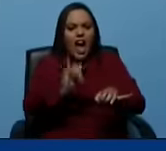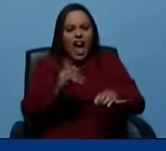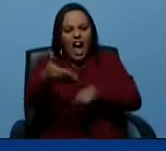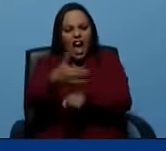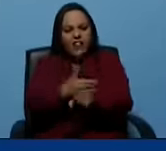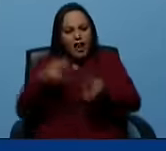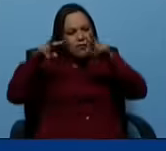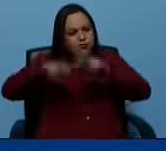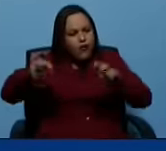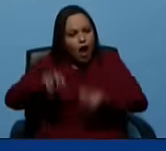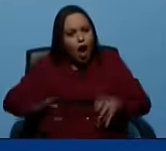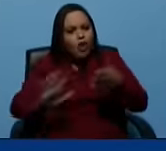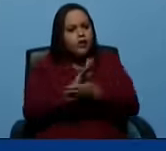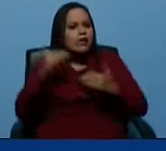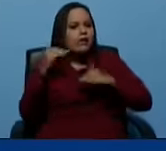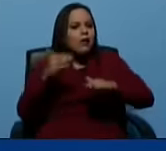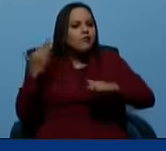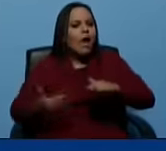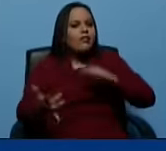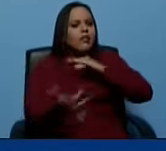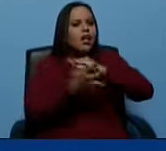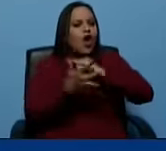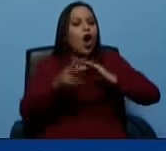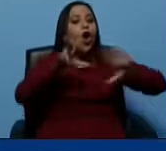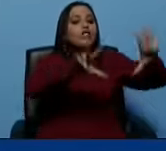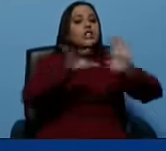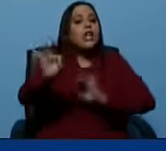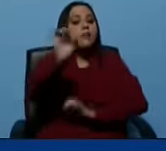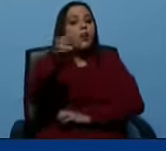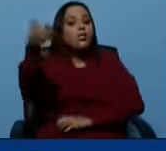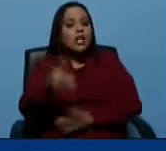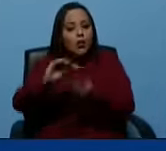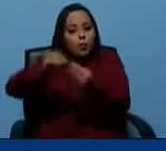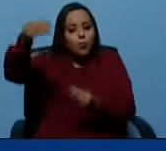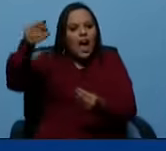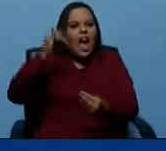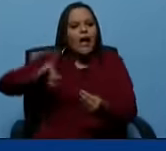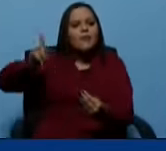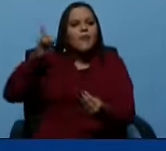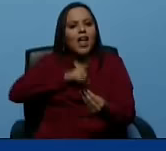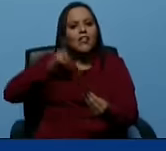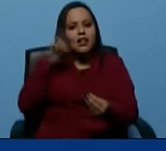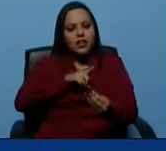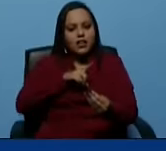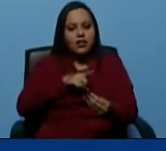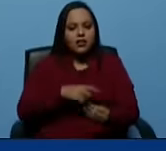alto nivel tecnológico y el 83% son falsos.